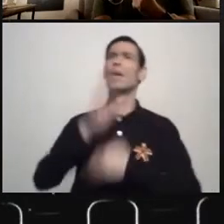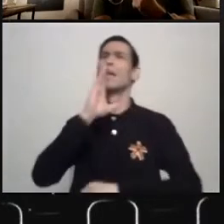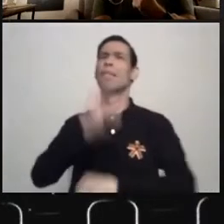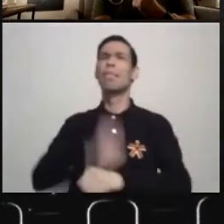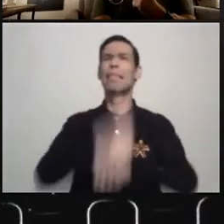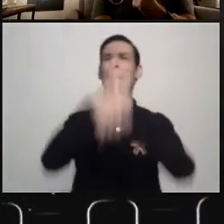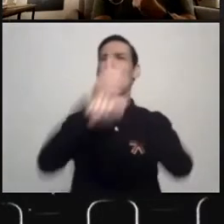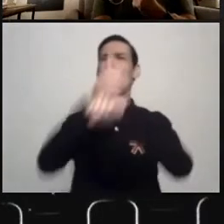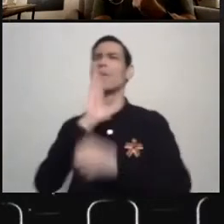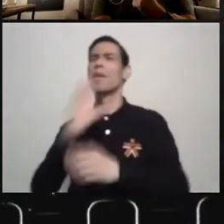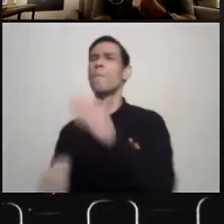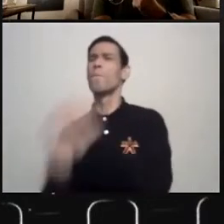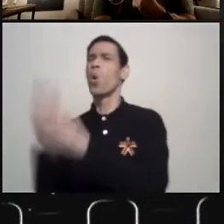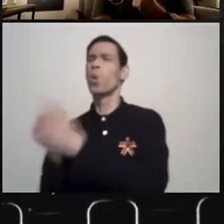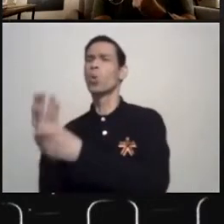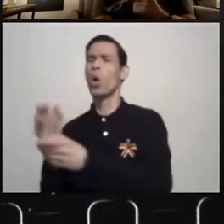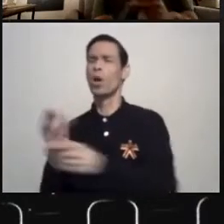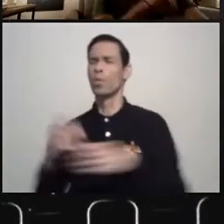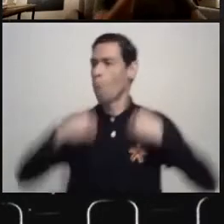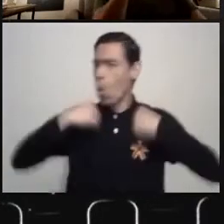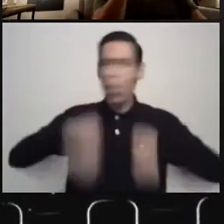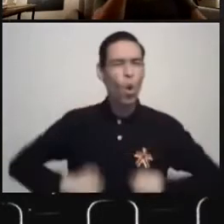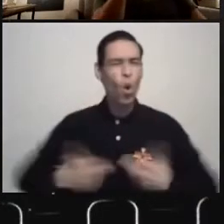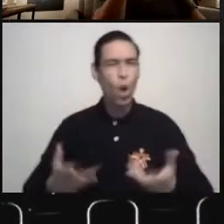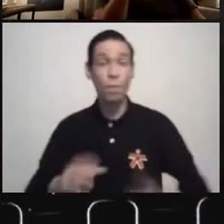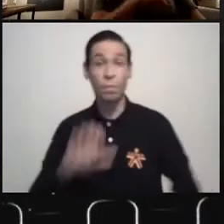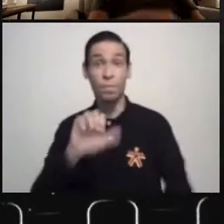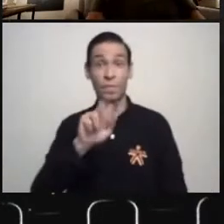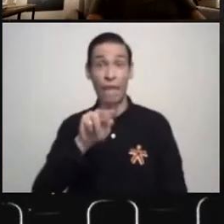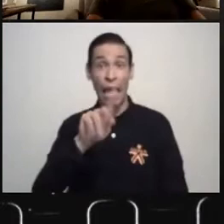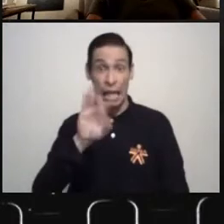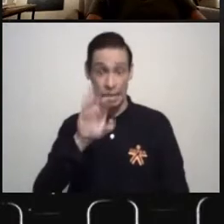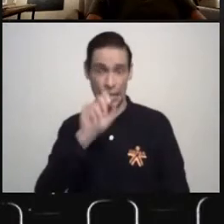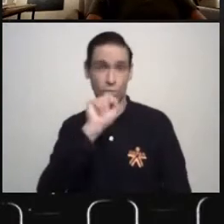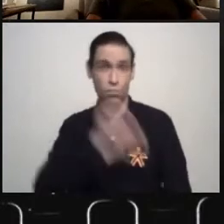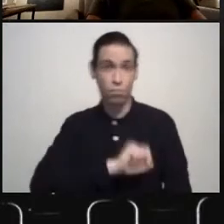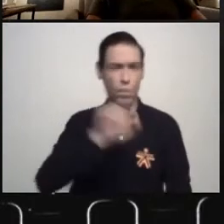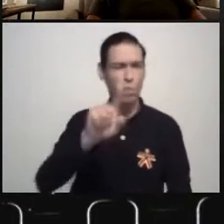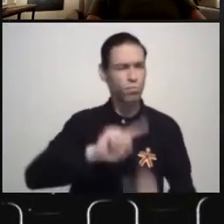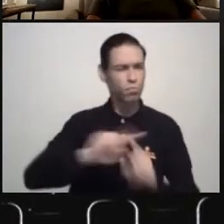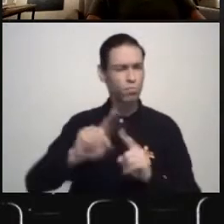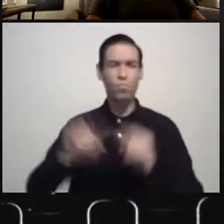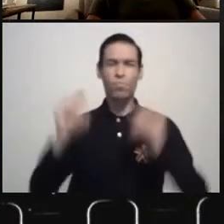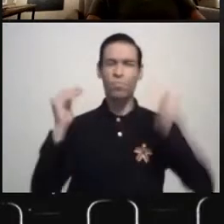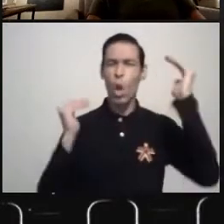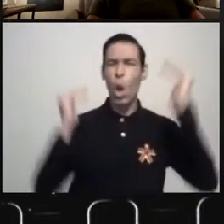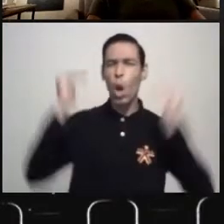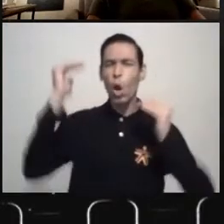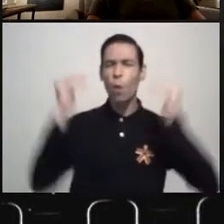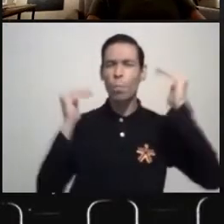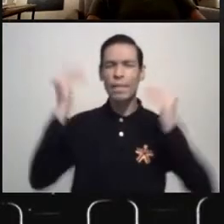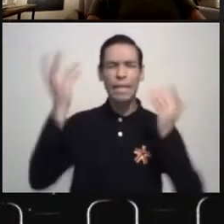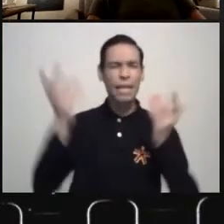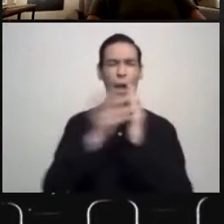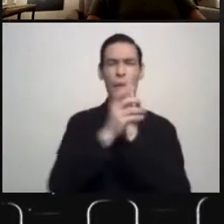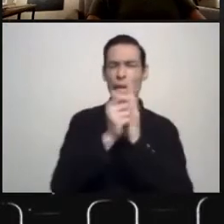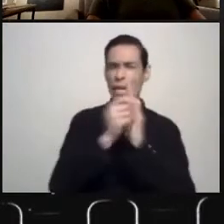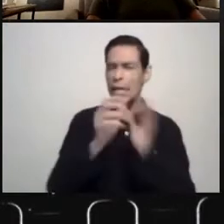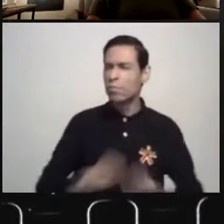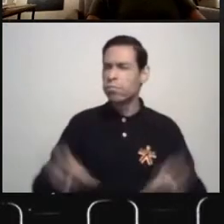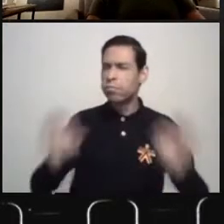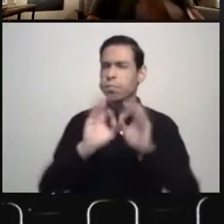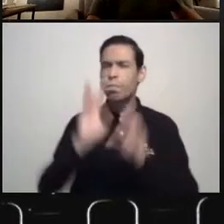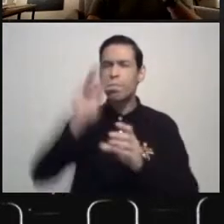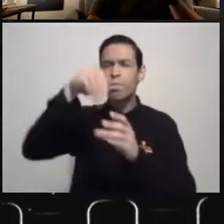Andrés, para ti, ¿cuáles serían como las habilidades o las competencias más importantes de un director? ¿Cómo podríamos definir